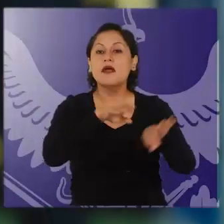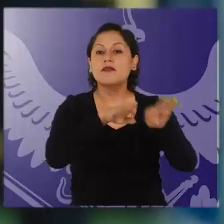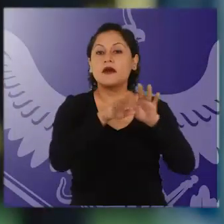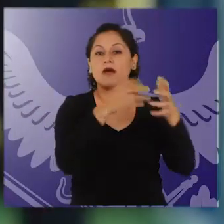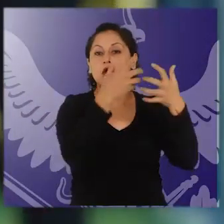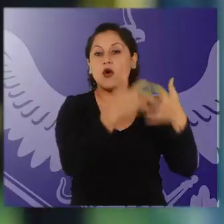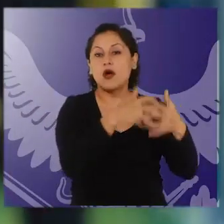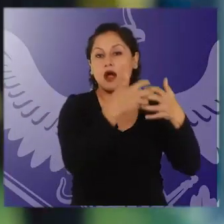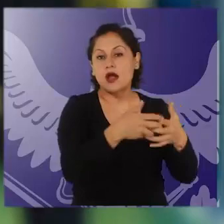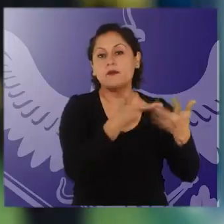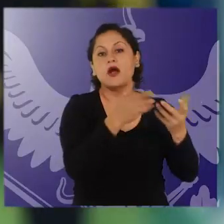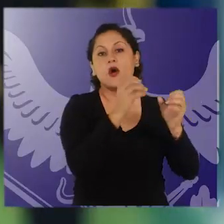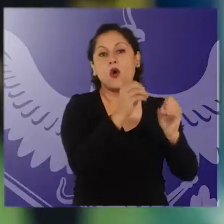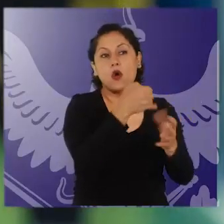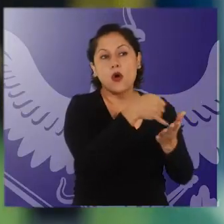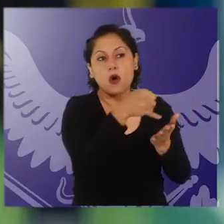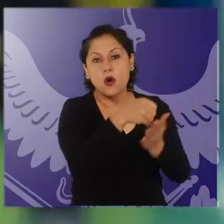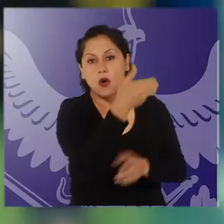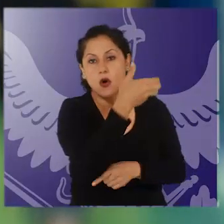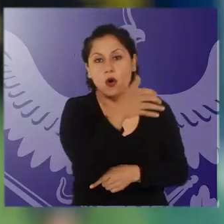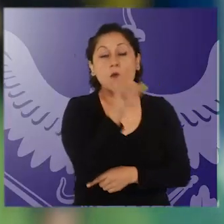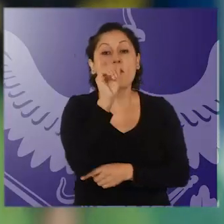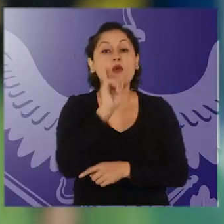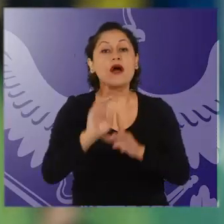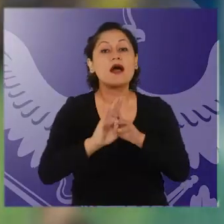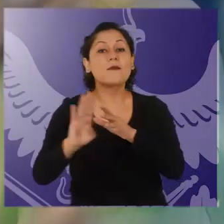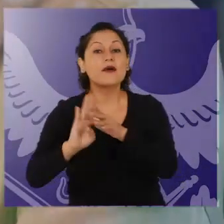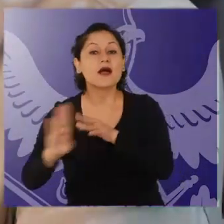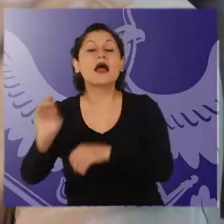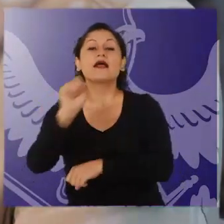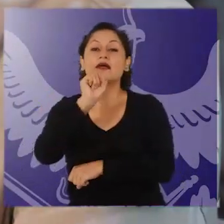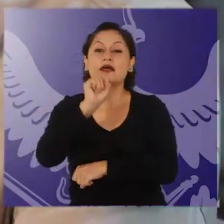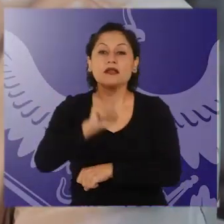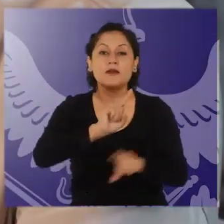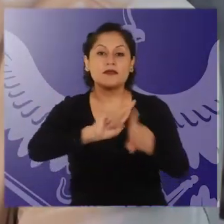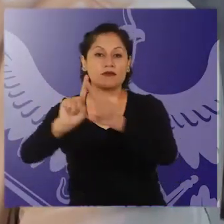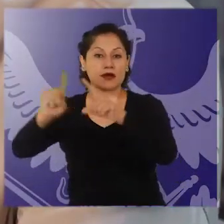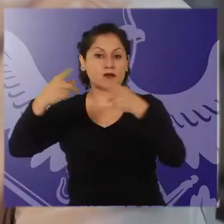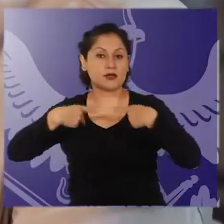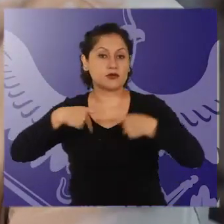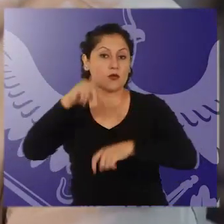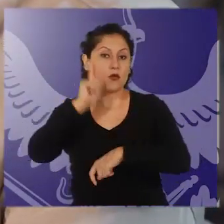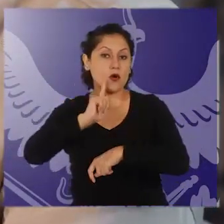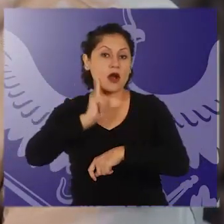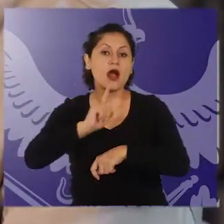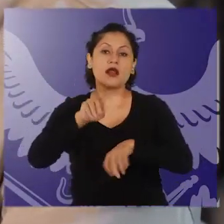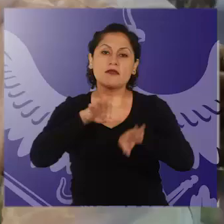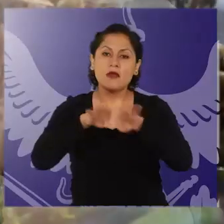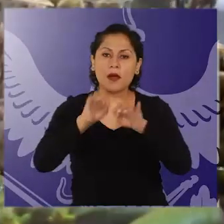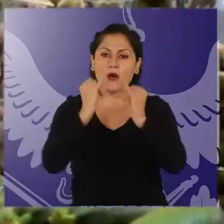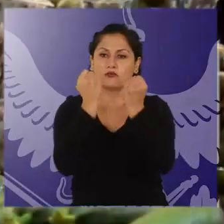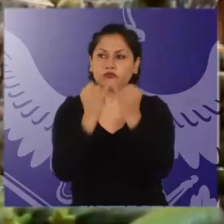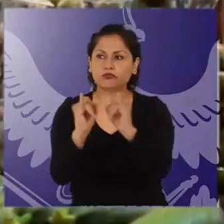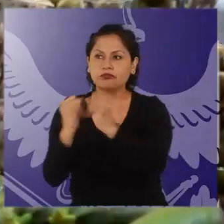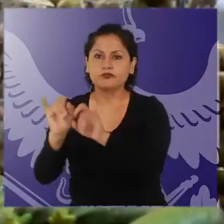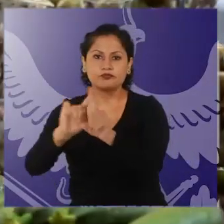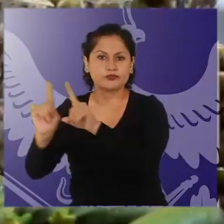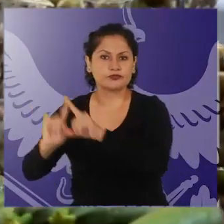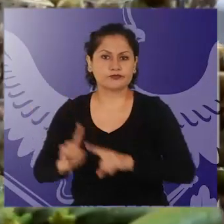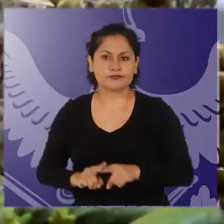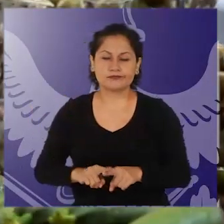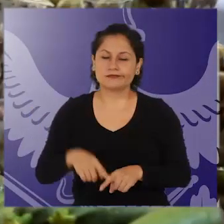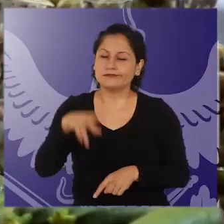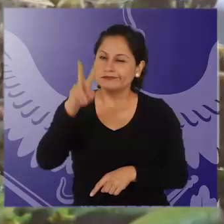que se desenvuelven en espacios de producción de primera necesidad para el abastecimiento, las mujeres inmigrantes y las trabajadoras